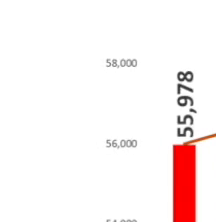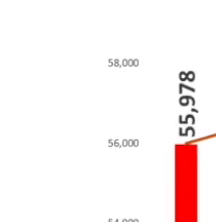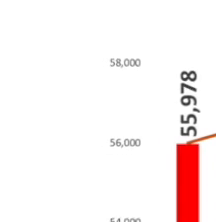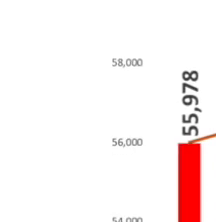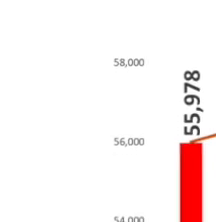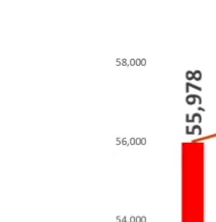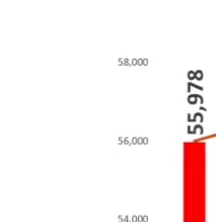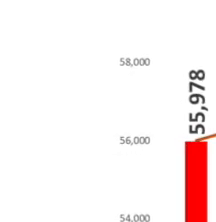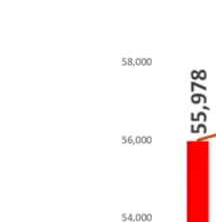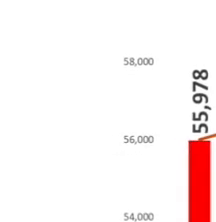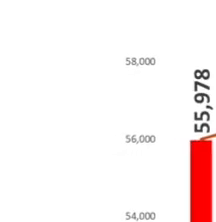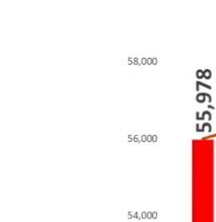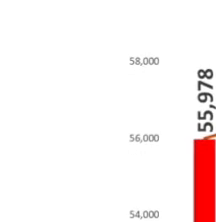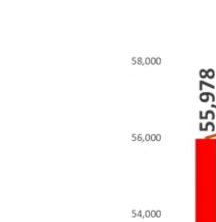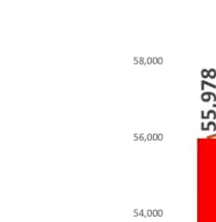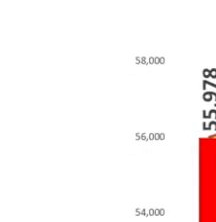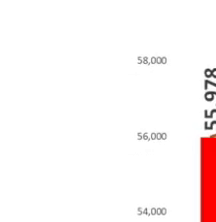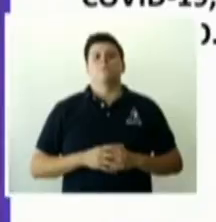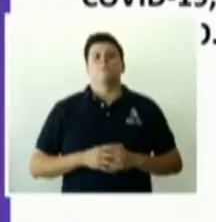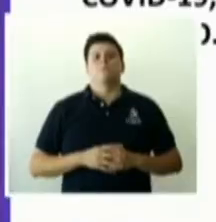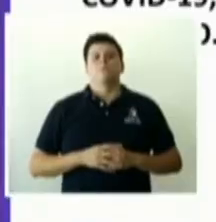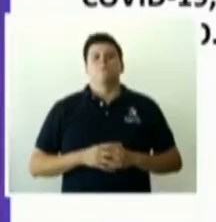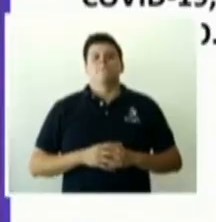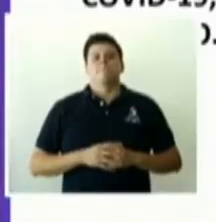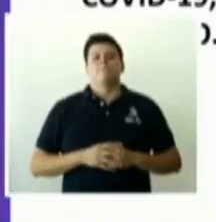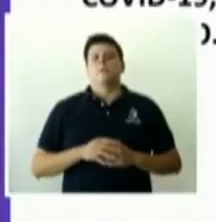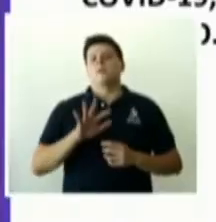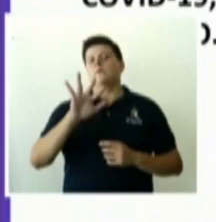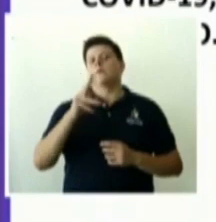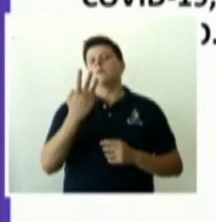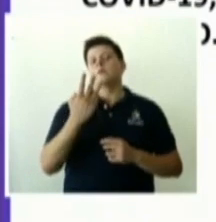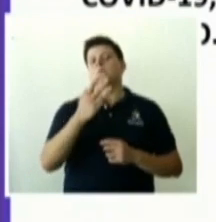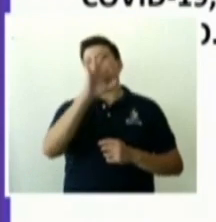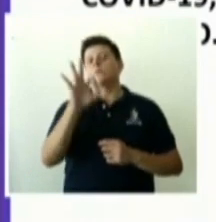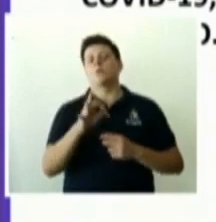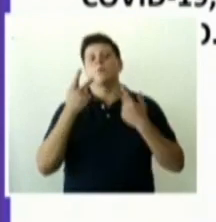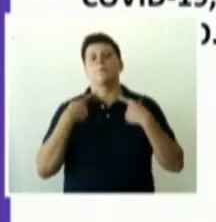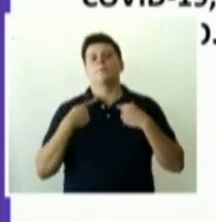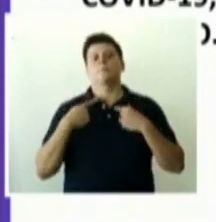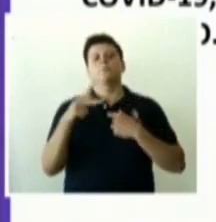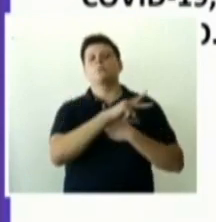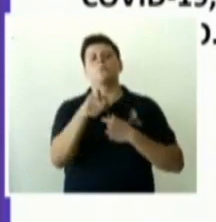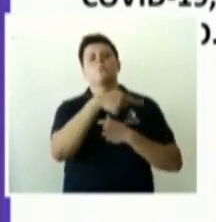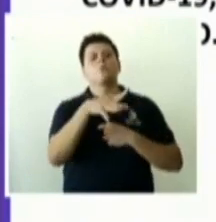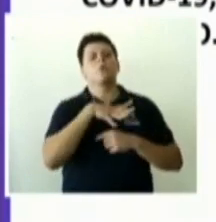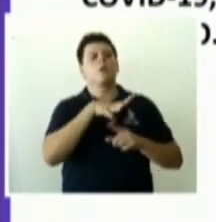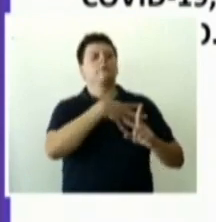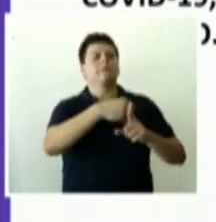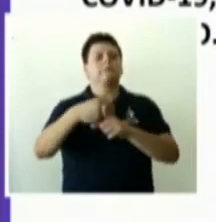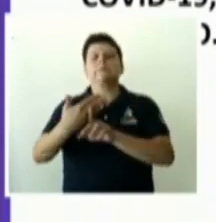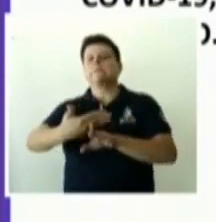62 mil 664 contagios el 53 por ciento de los pacientes que han